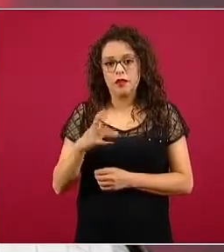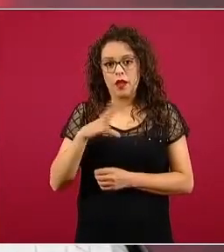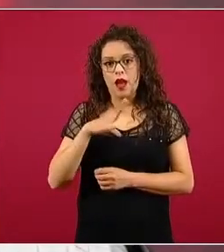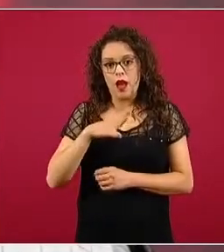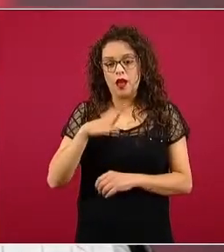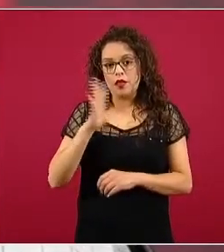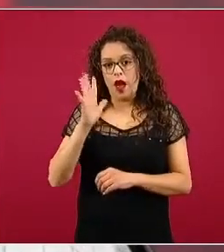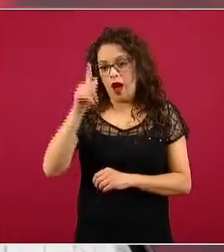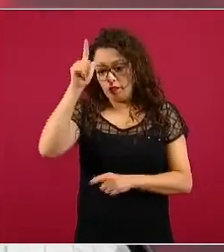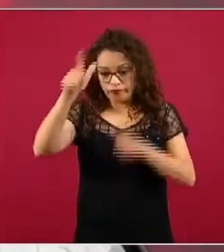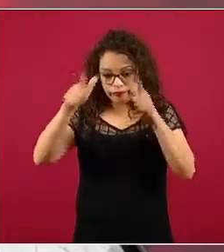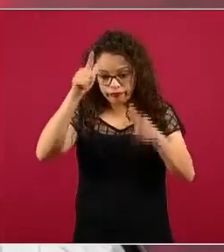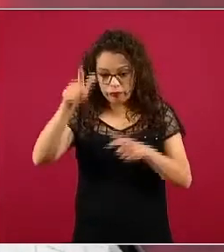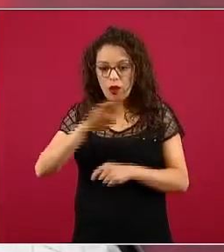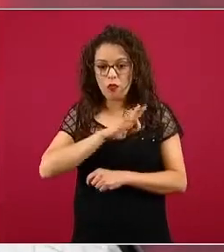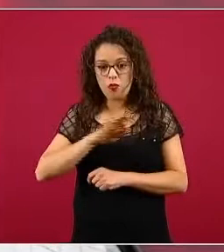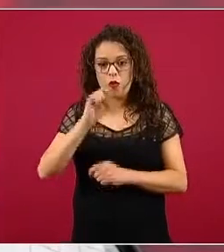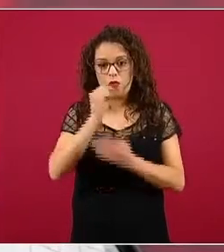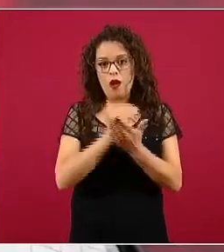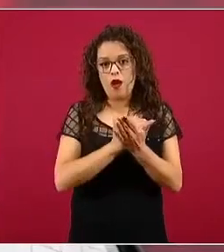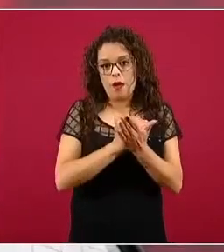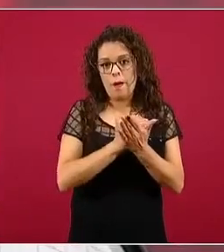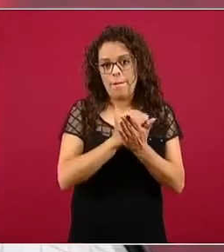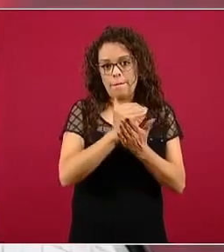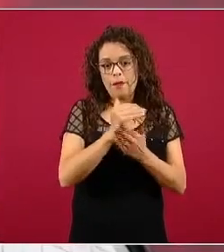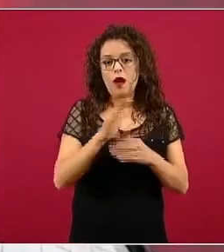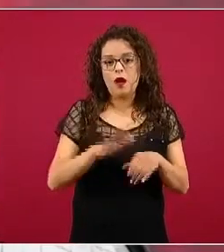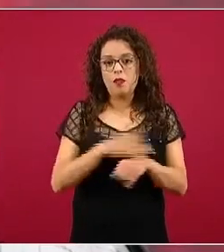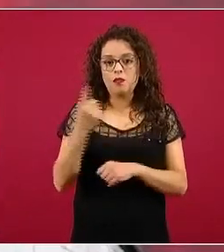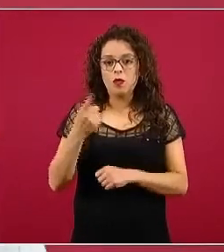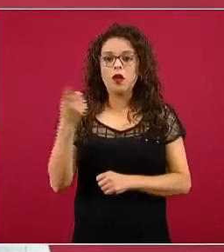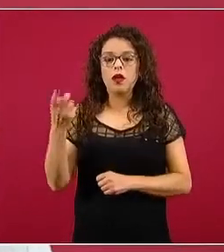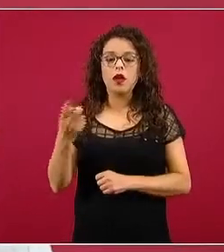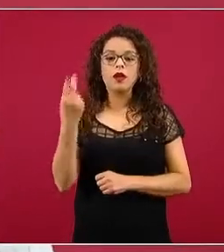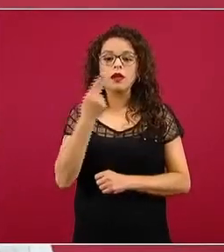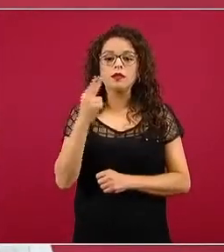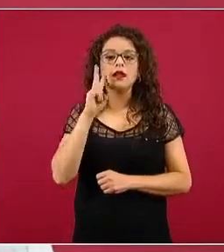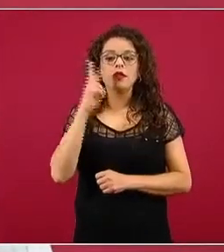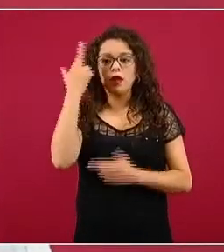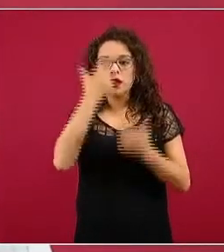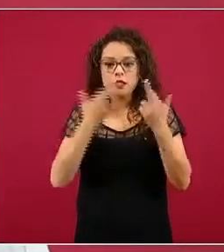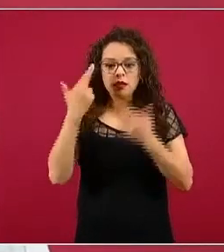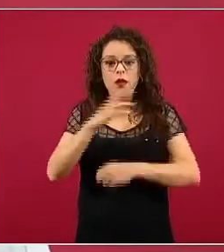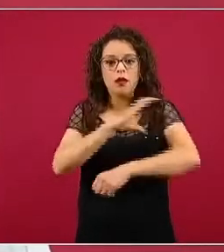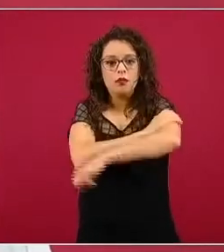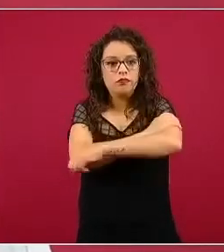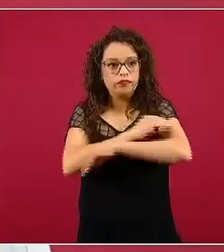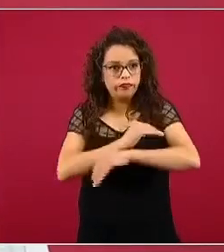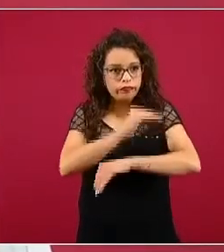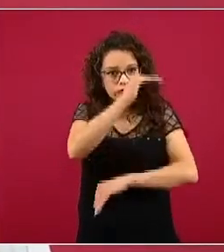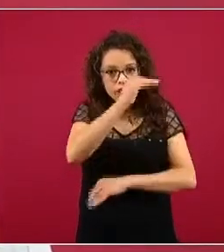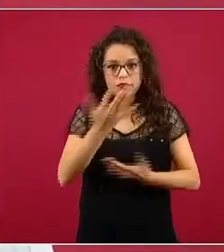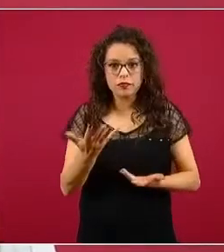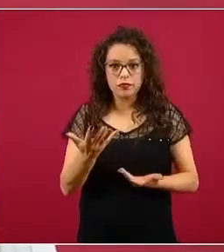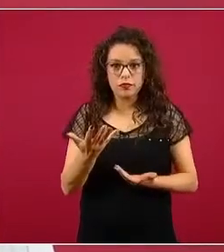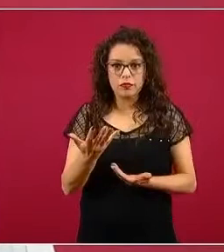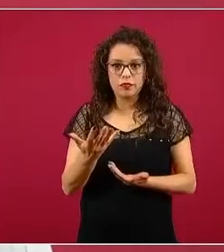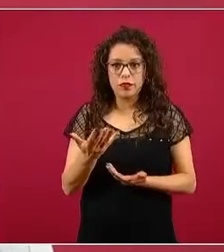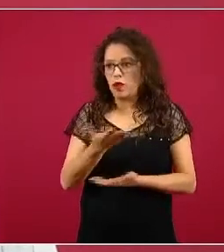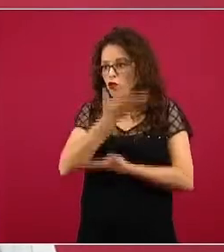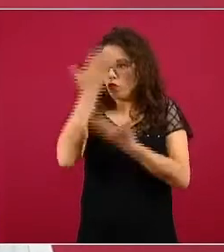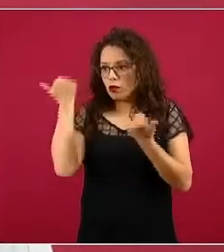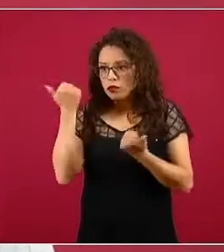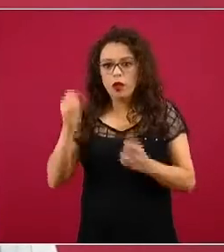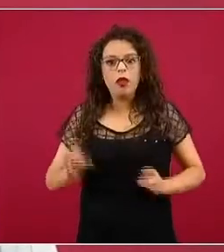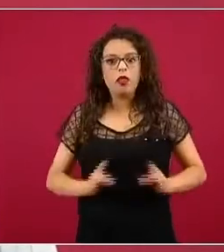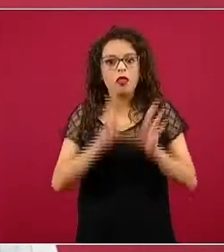es decir, han tratado de tomarse más frecuentemente la tensión arterial para ver si a lo mejor eran hipertensas y no lo sabían, o se